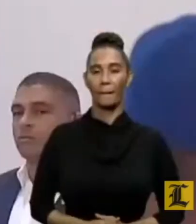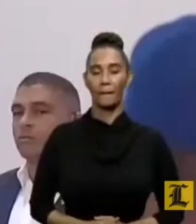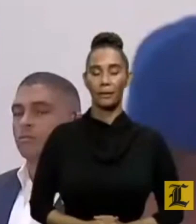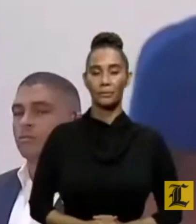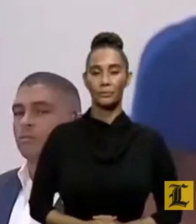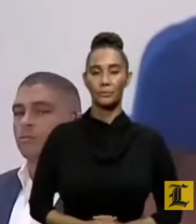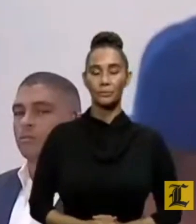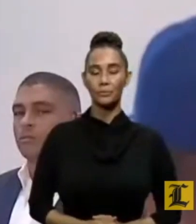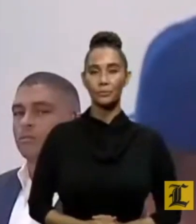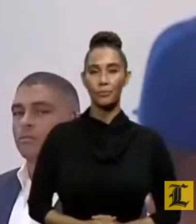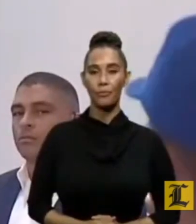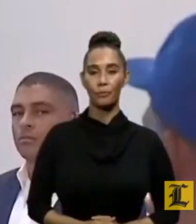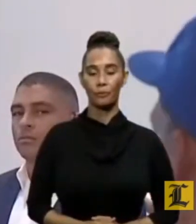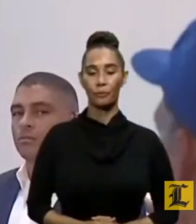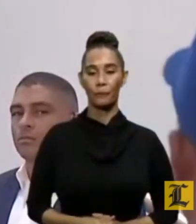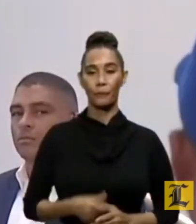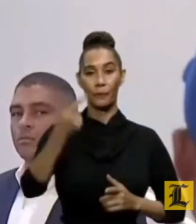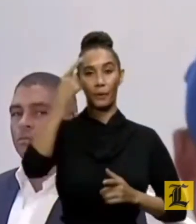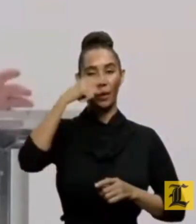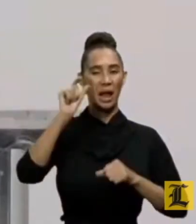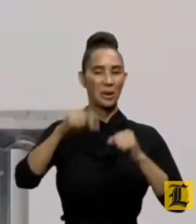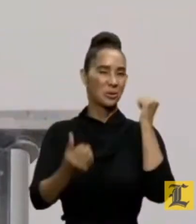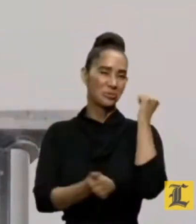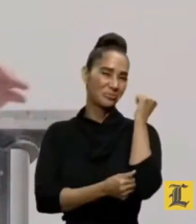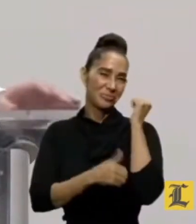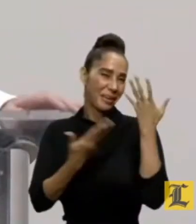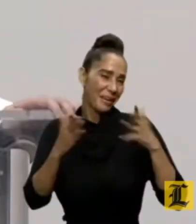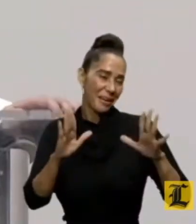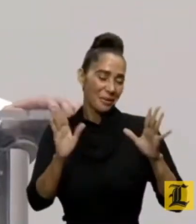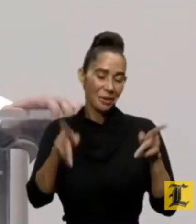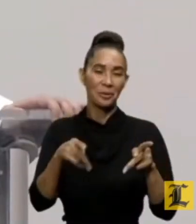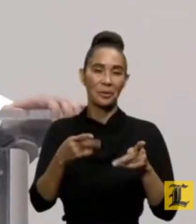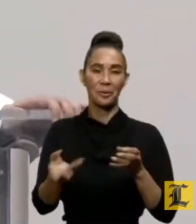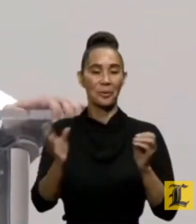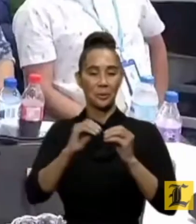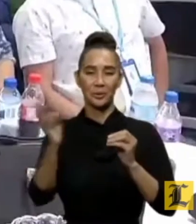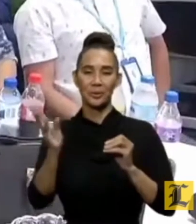Por lo tanto, hay algunos un poquito más tacaños que otros, pero